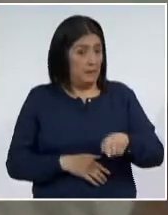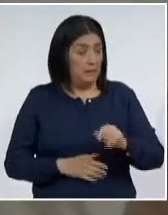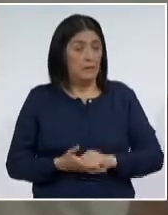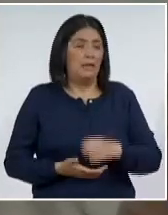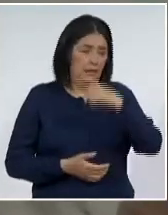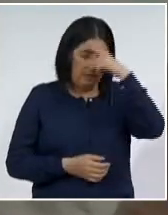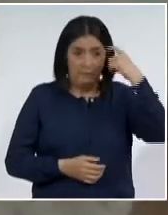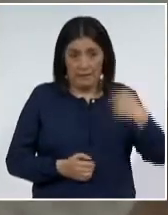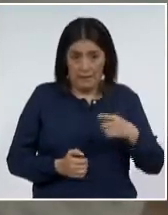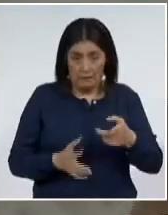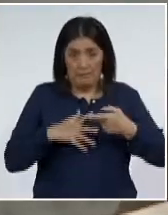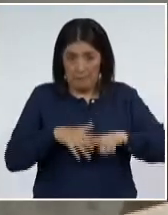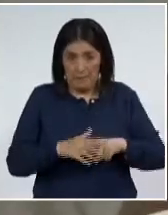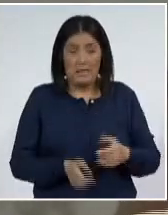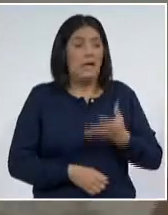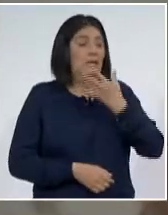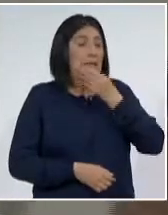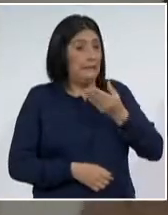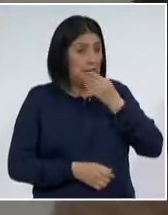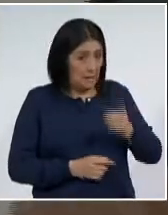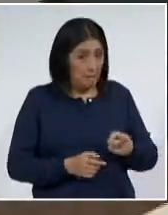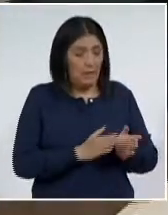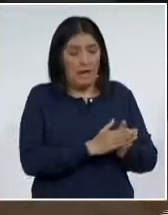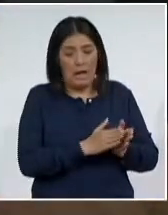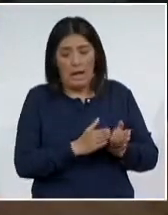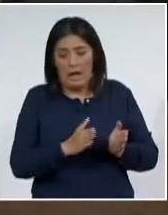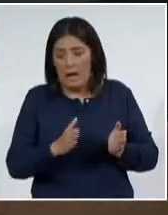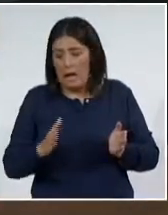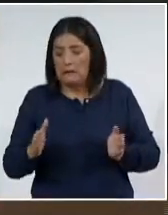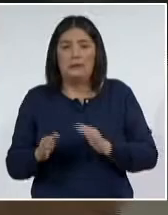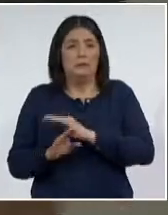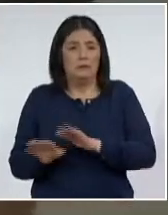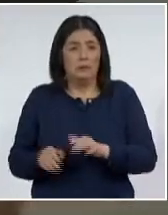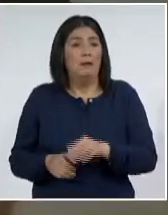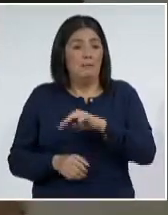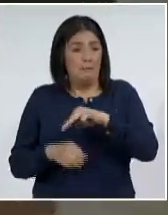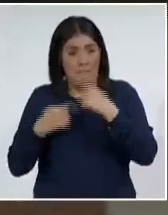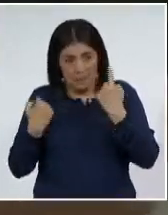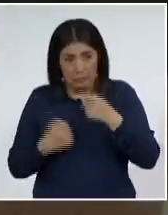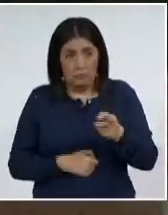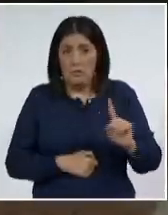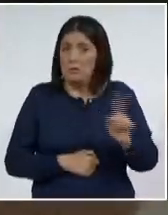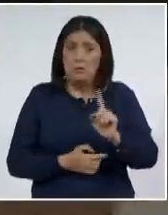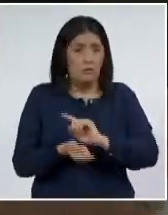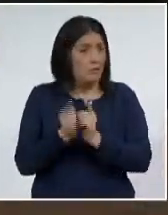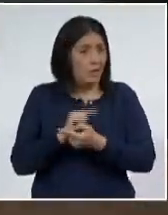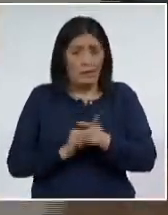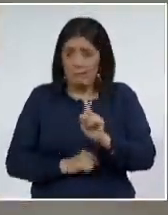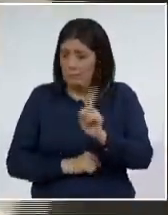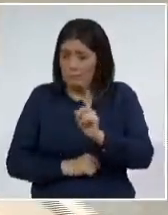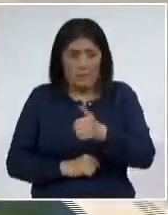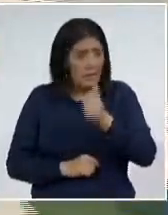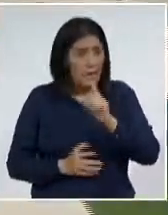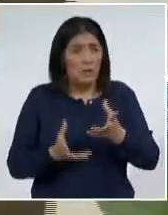Comienza el verano, del mes de diciembre, hasta que se termine el verano, que es el mes de marzo. No la cambian el agua hasta